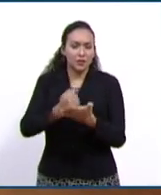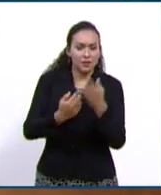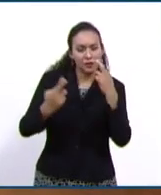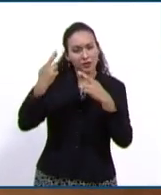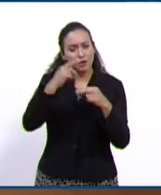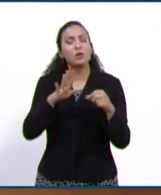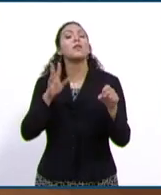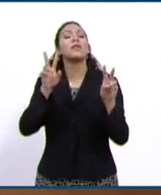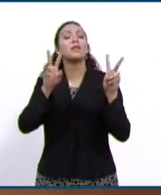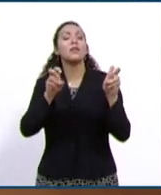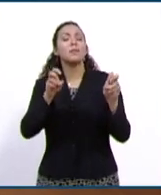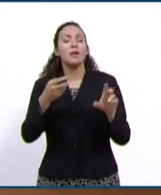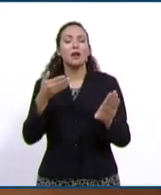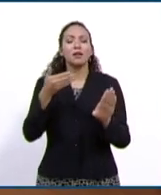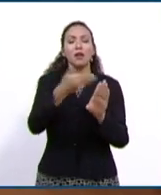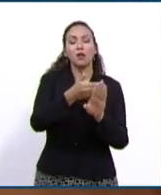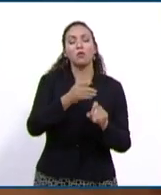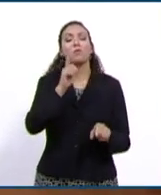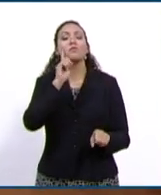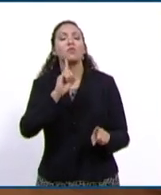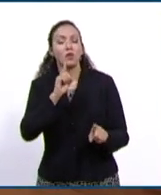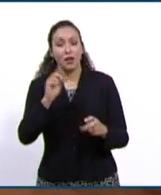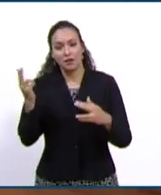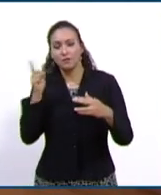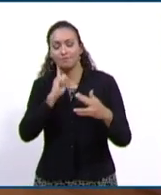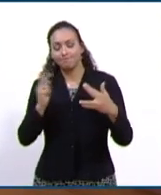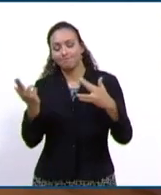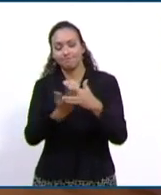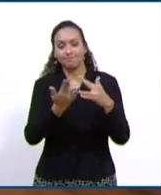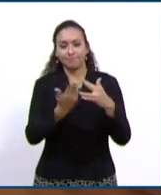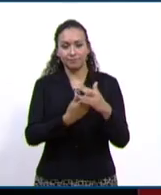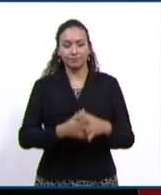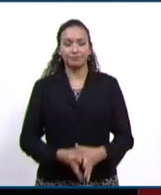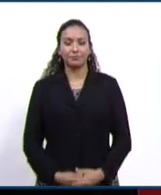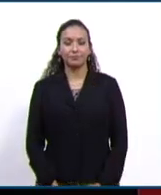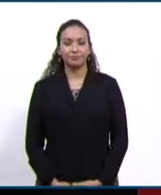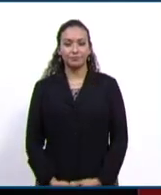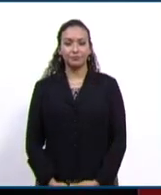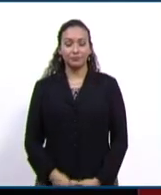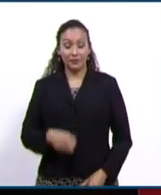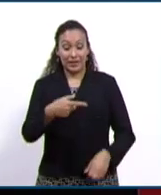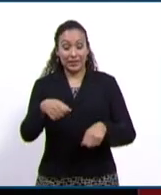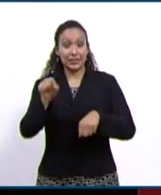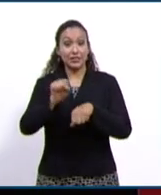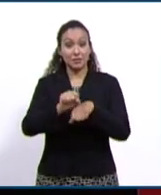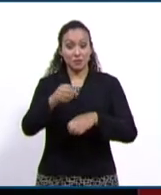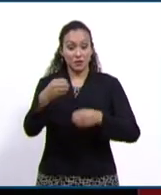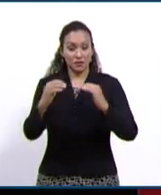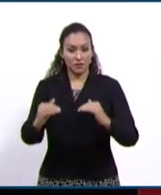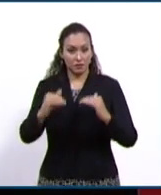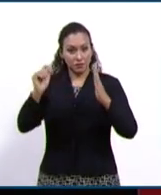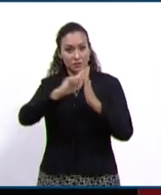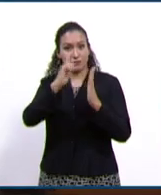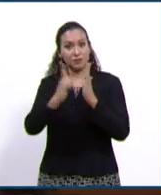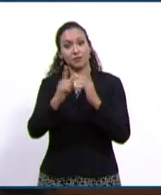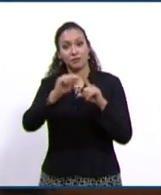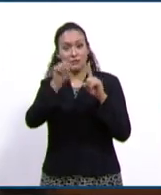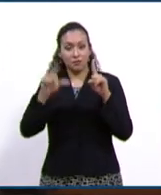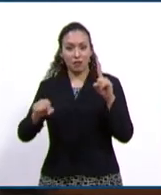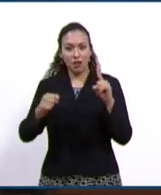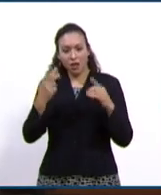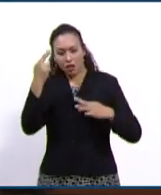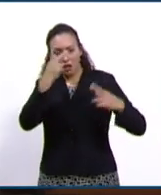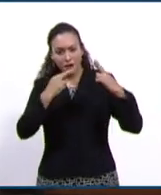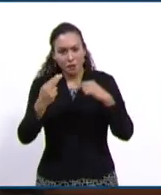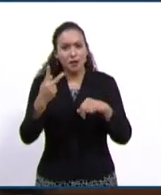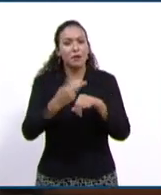con la violencia vicaria y el feminicidio. Esta semana, la Suprema Corte de Justicia avanzó en el desarrollo